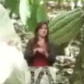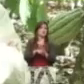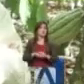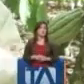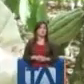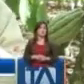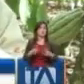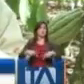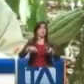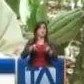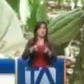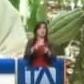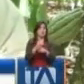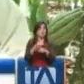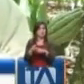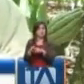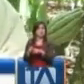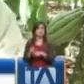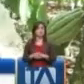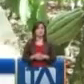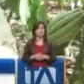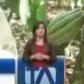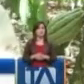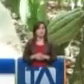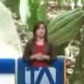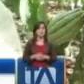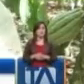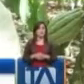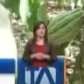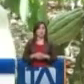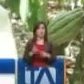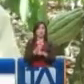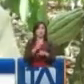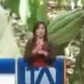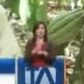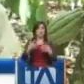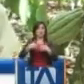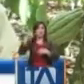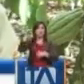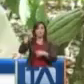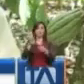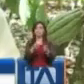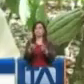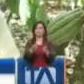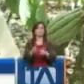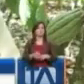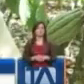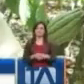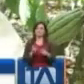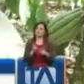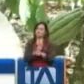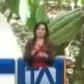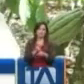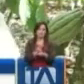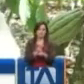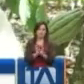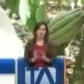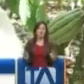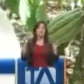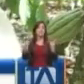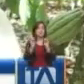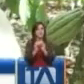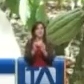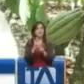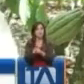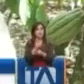El precio es una variable que no la maneja ni el exportador, ni el productor, ni un gobierno. Y tenemos que enseñar al productor a incrementar